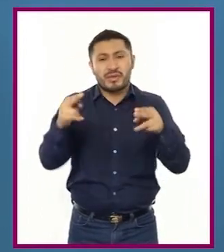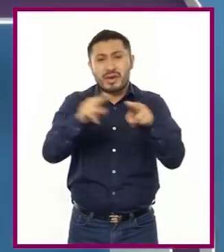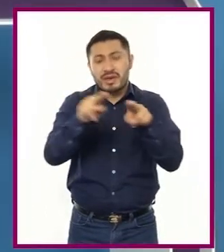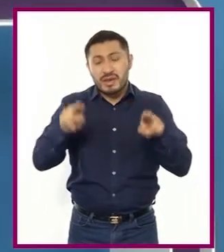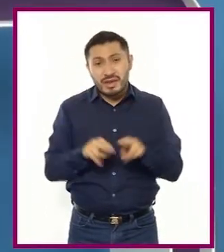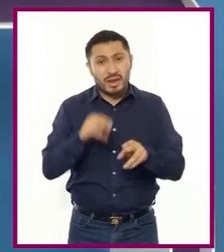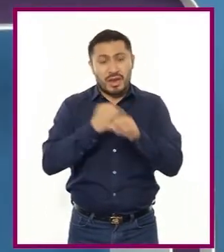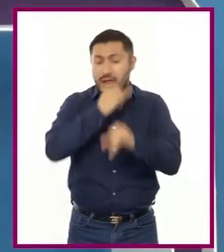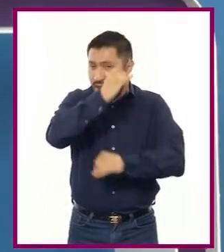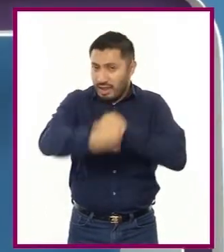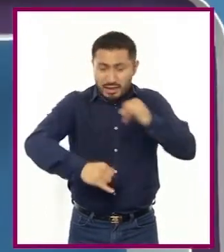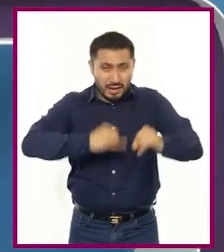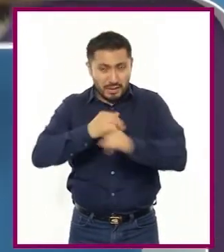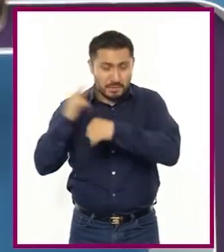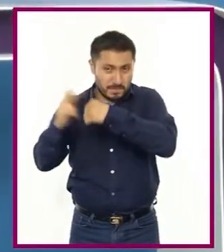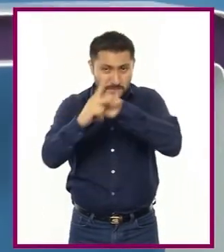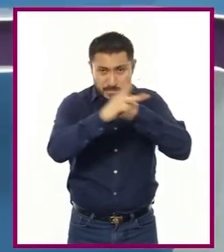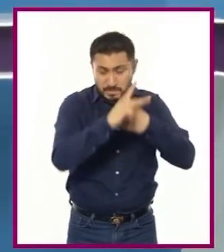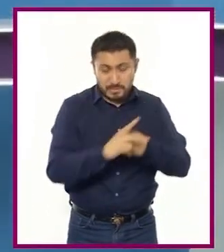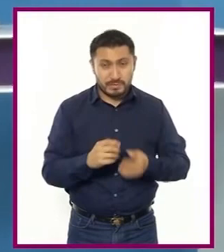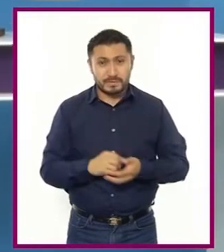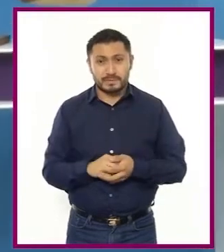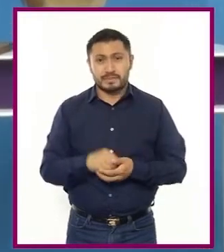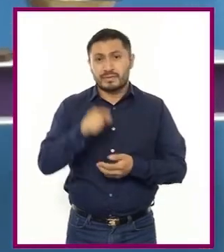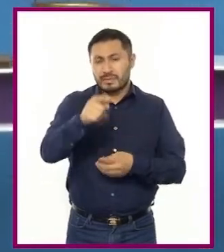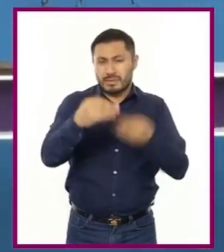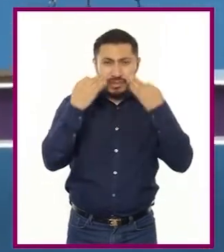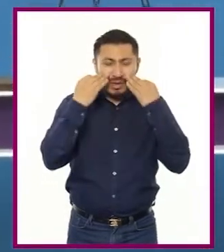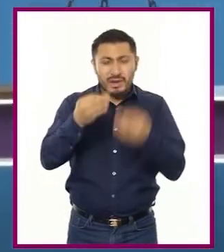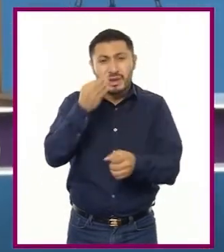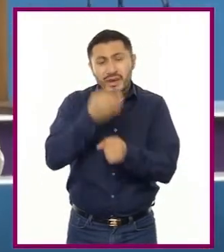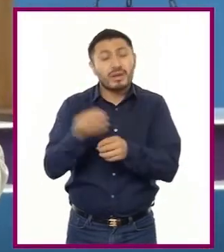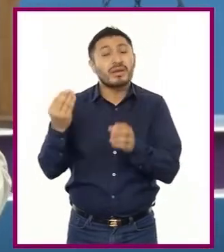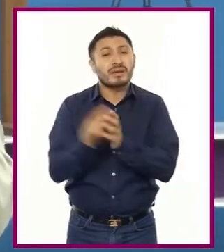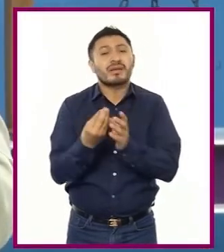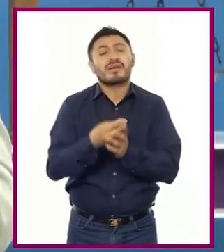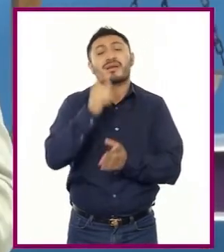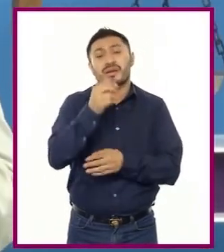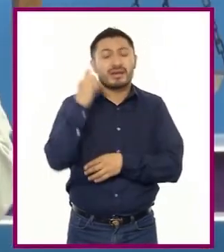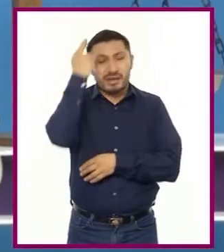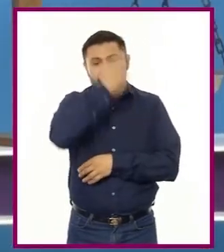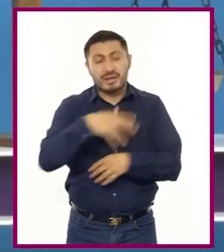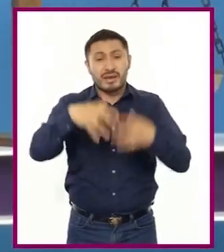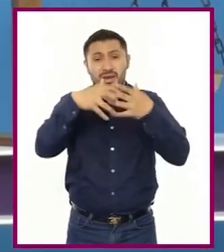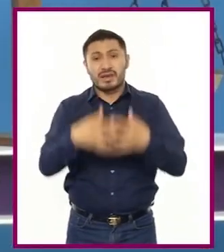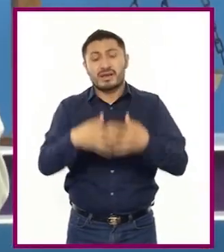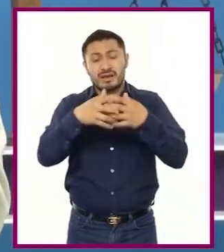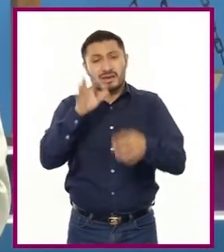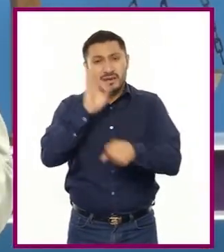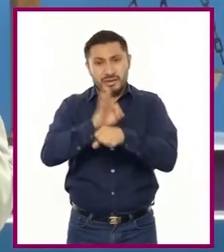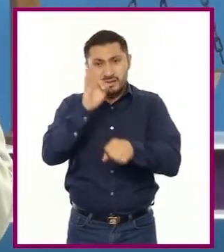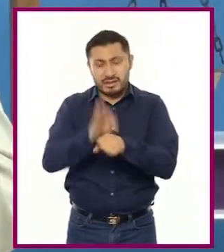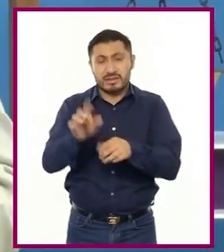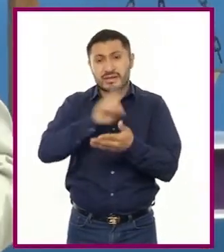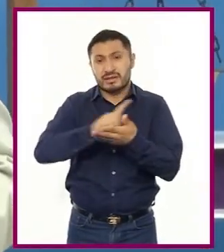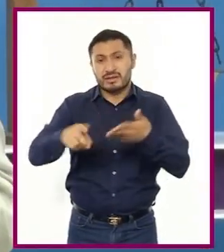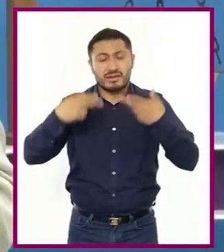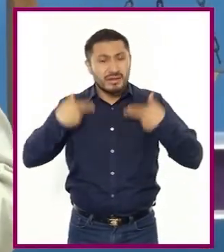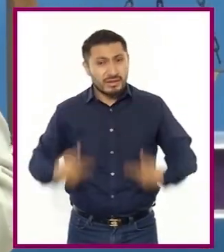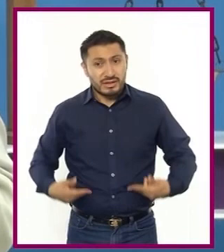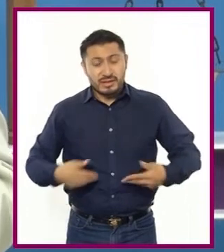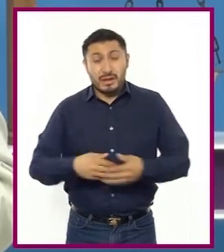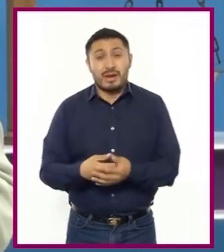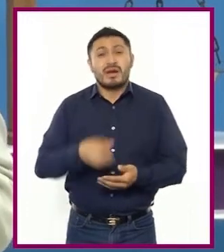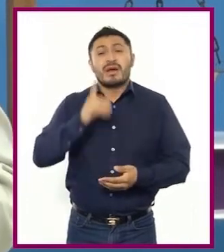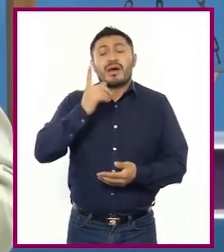países. Como pudieron darse cuenta, en esta sesión se revisó que el sistema de protección de los derechos humanos